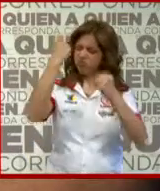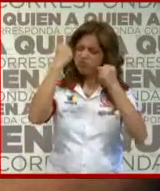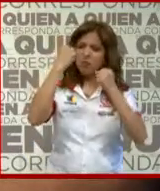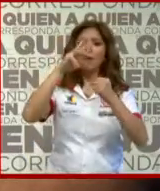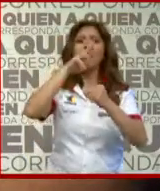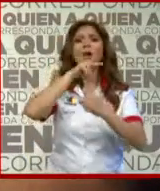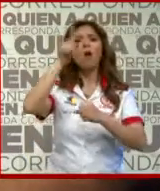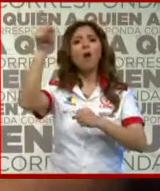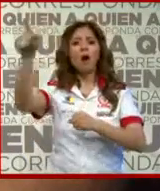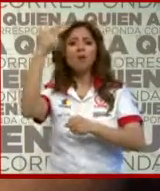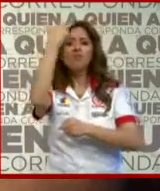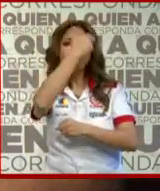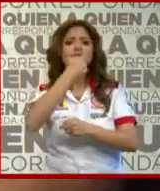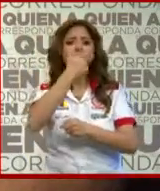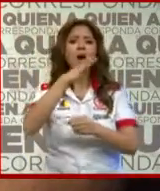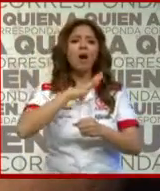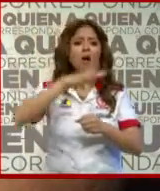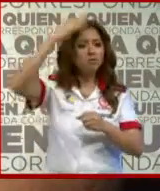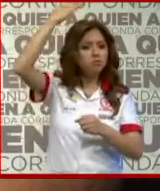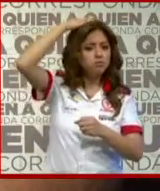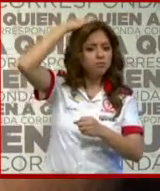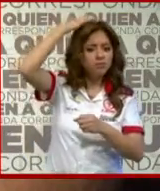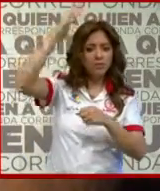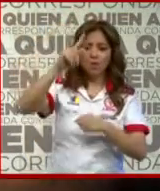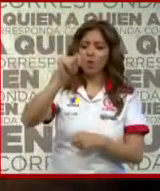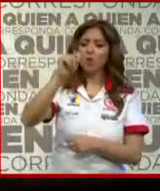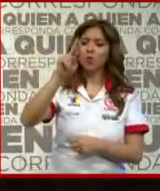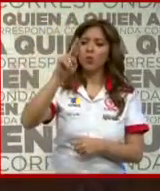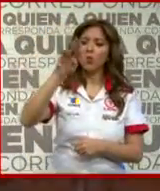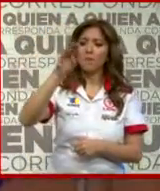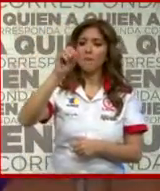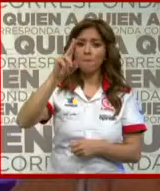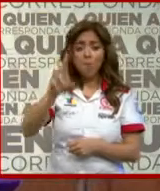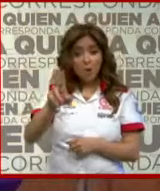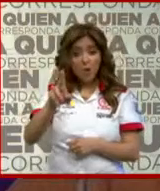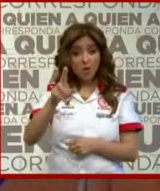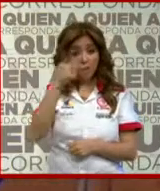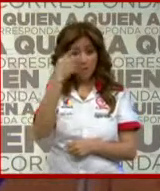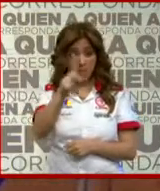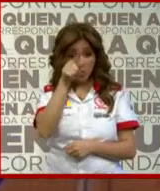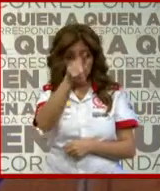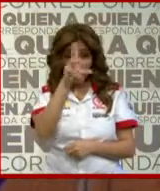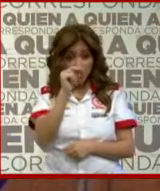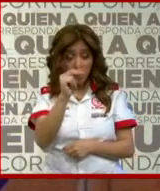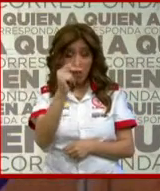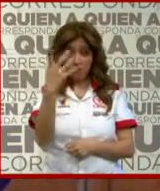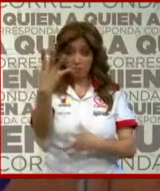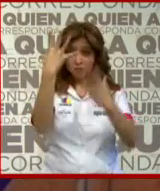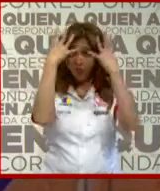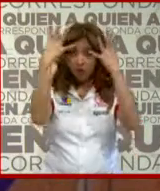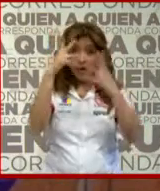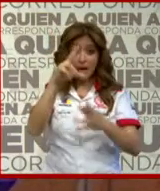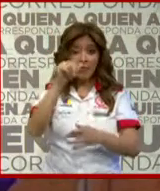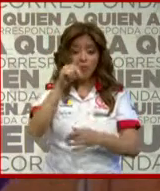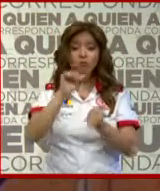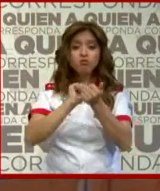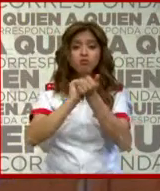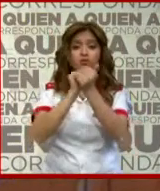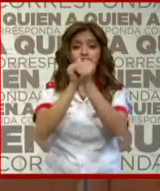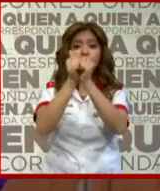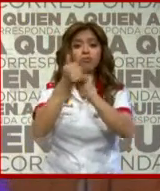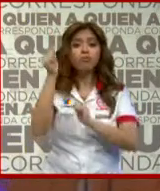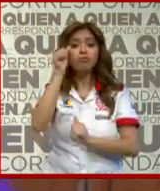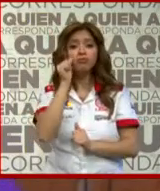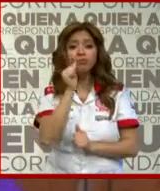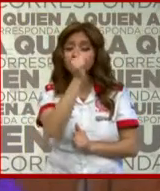un tumor en el cerebro. Me lo dijeron, si usted lo manda a hacer la radiación, usted ya no va a ver más. Pero como yo